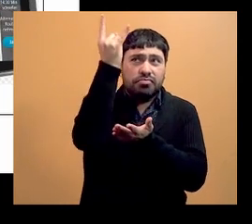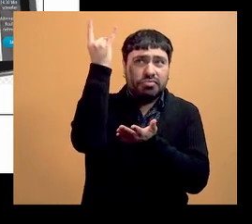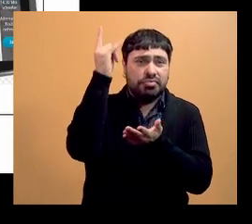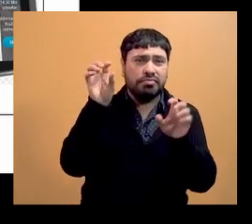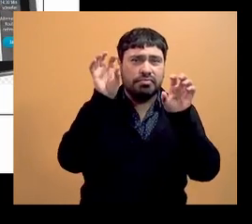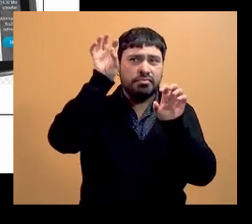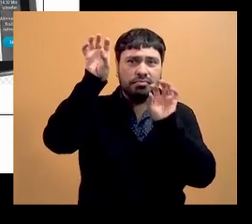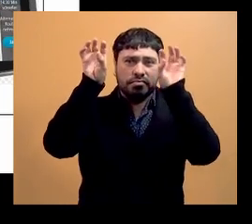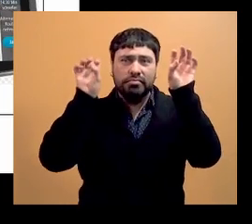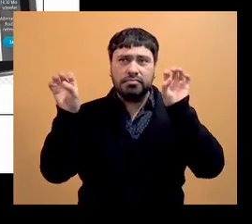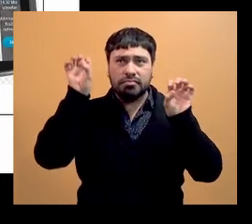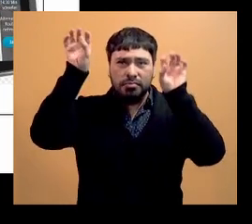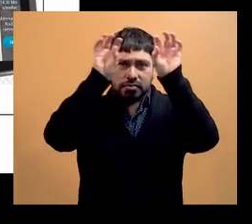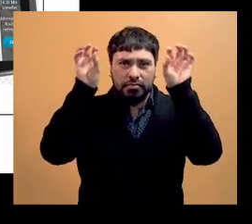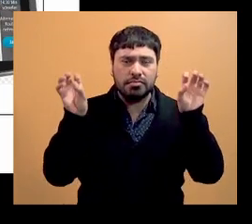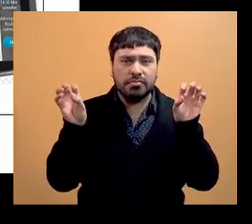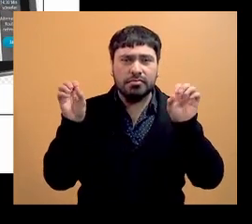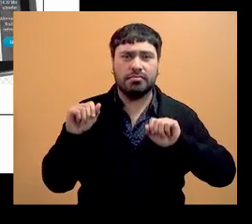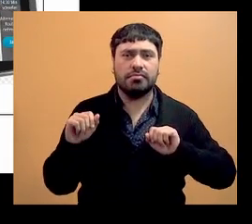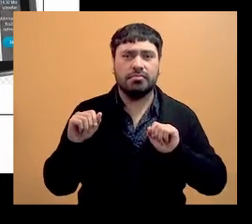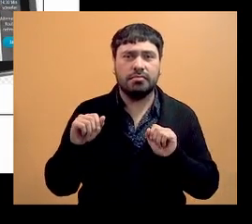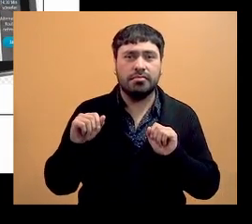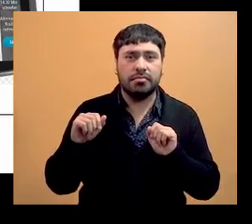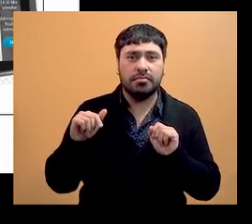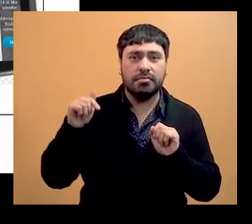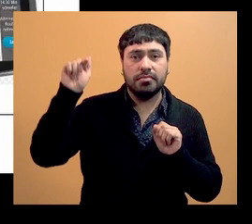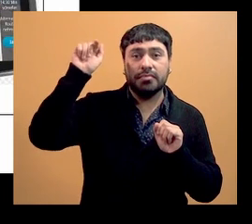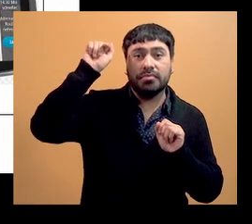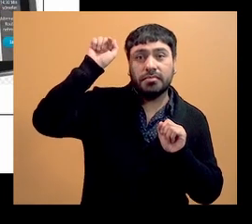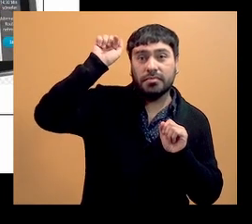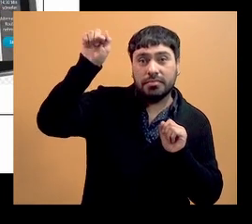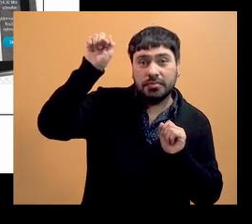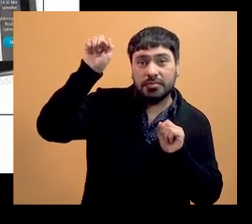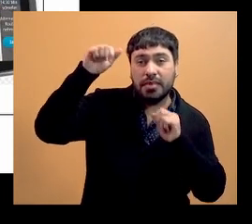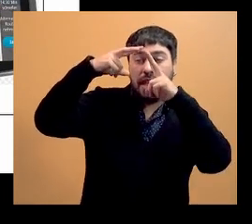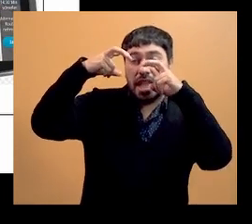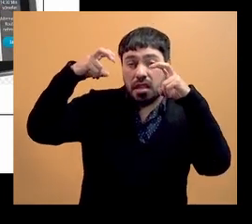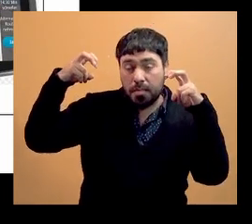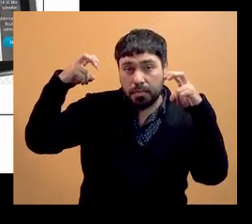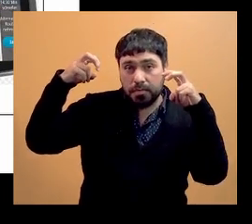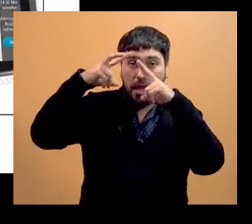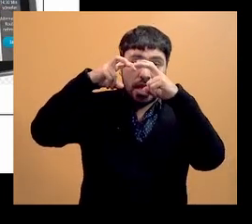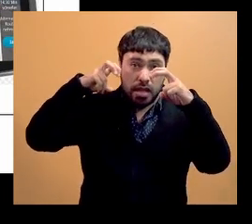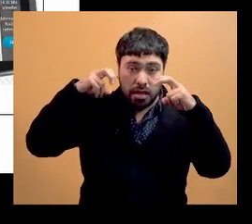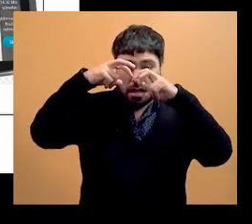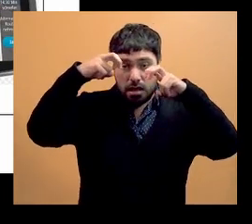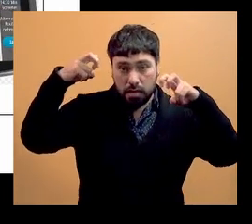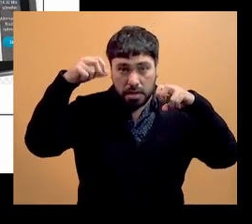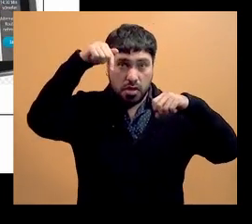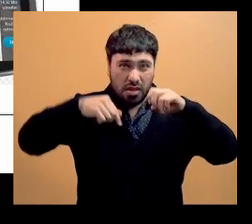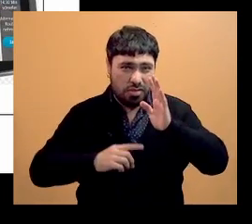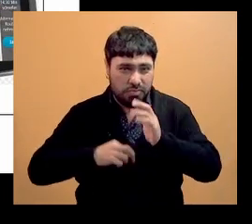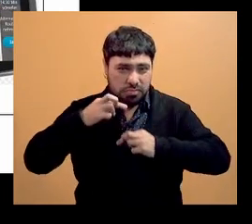del universo, nos han hecho reescribir textos de ciencia, sin ir más lejos, lo que antes veíamos como punto